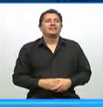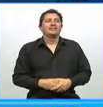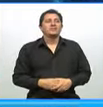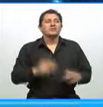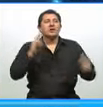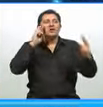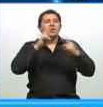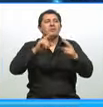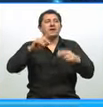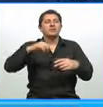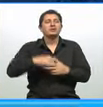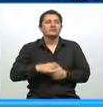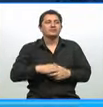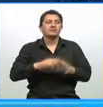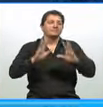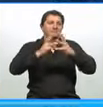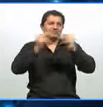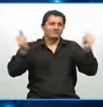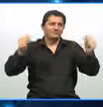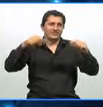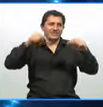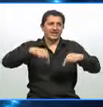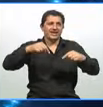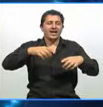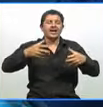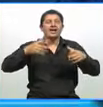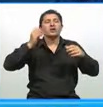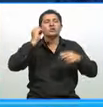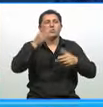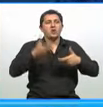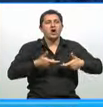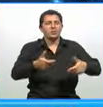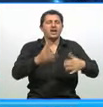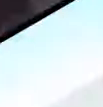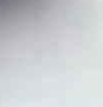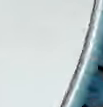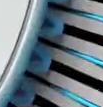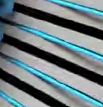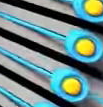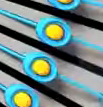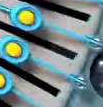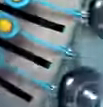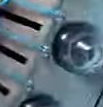Cari. Nos vemos hasta la próxima. Esto ha sido todo aquí desde Obras. Un abrazo muy, pero muy grande.